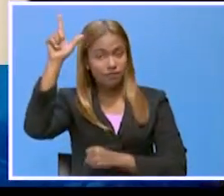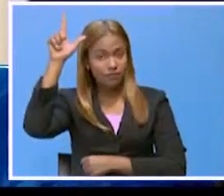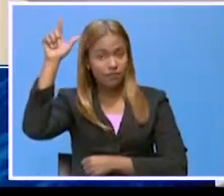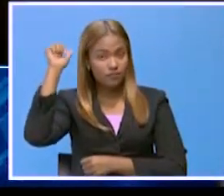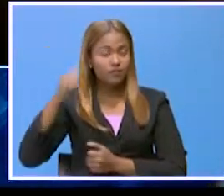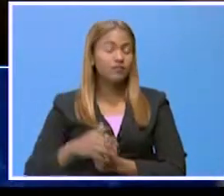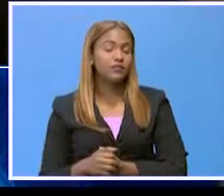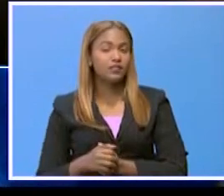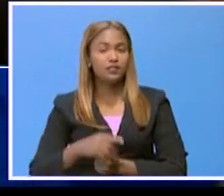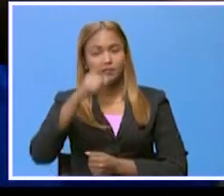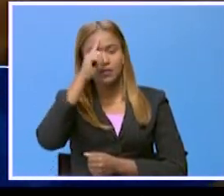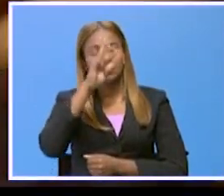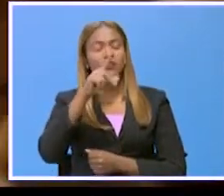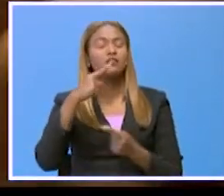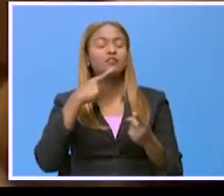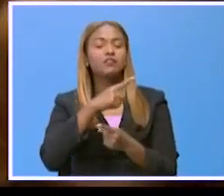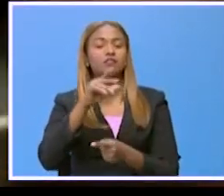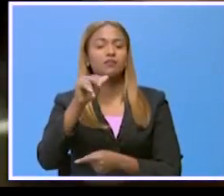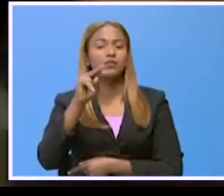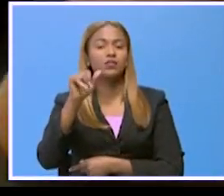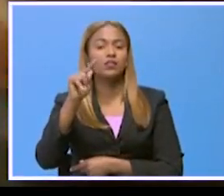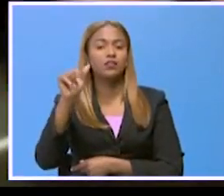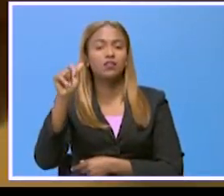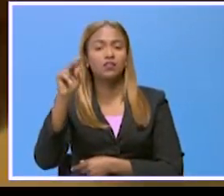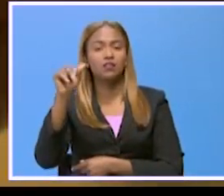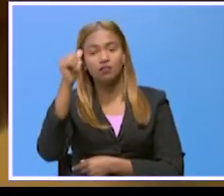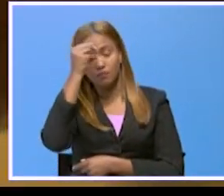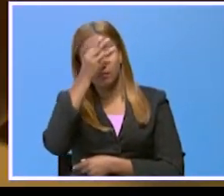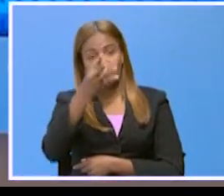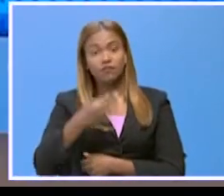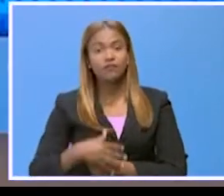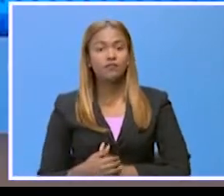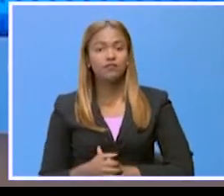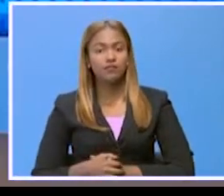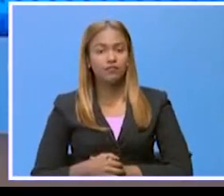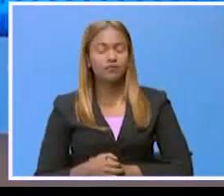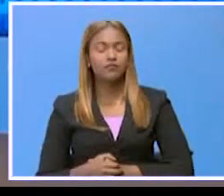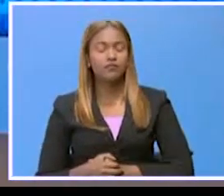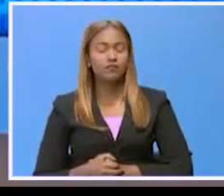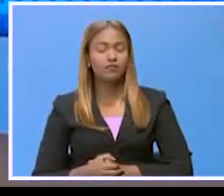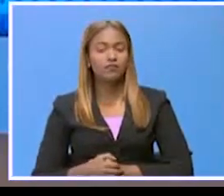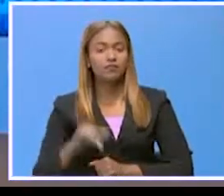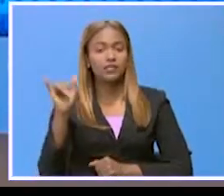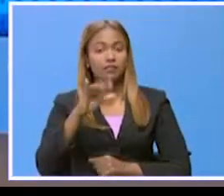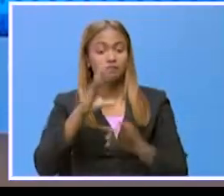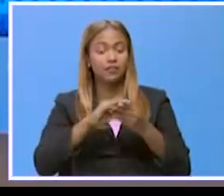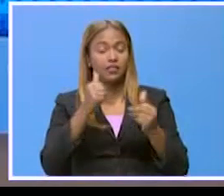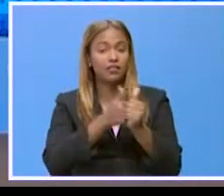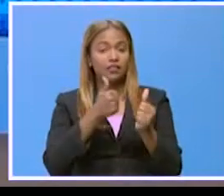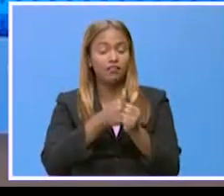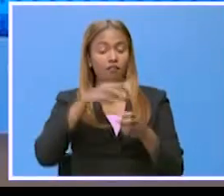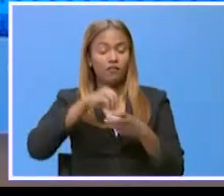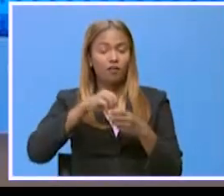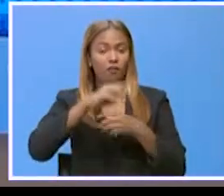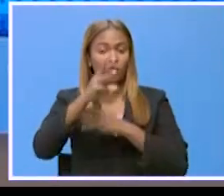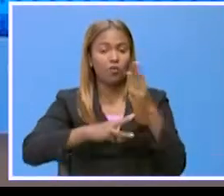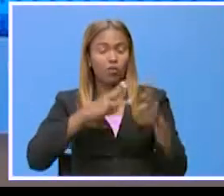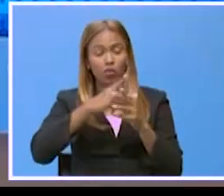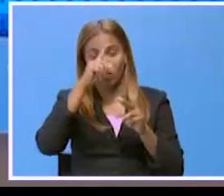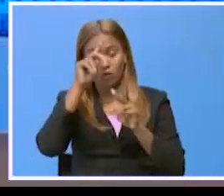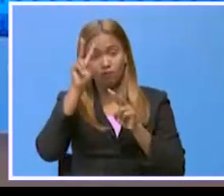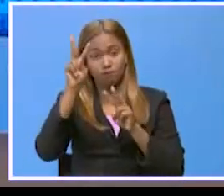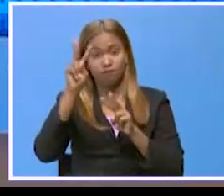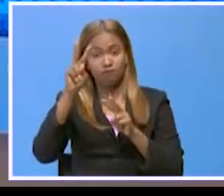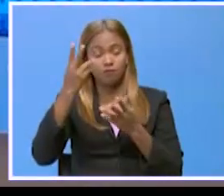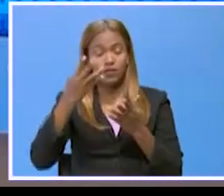para 4r de noticias ramón santana álvarez señores precisamente también el banco mundial proyecto en